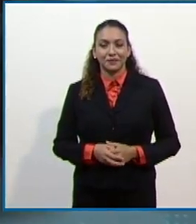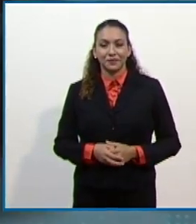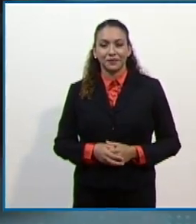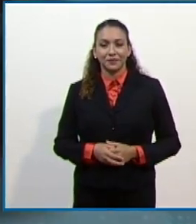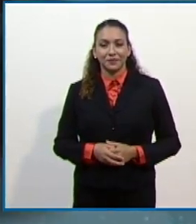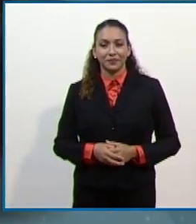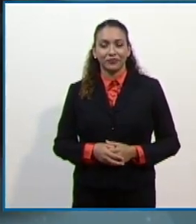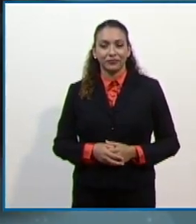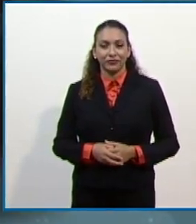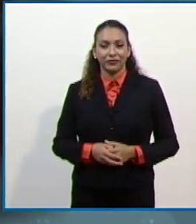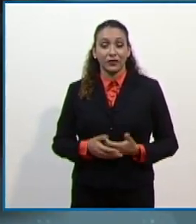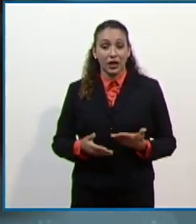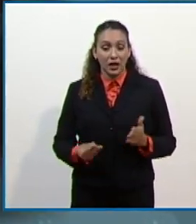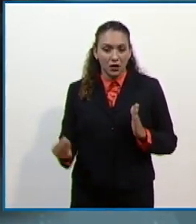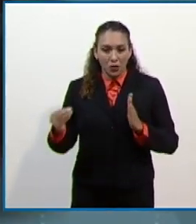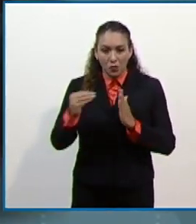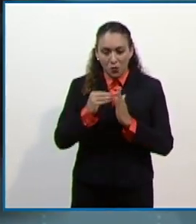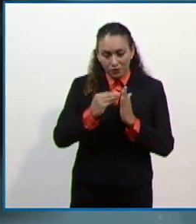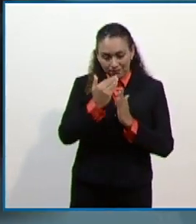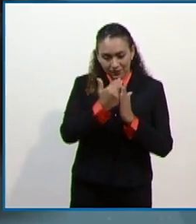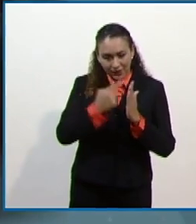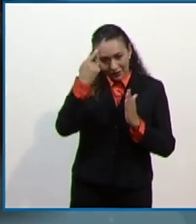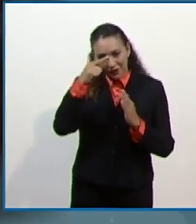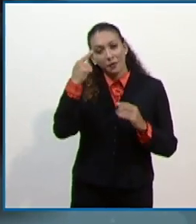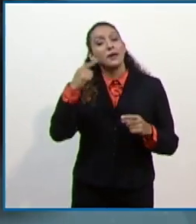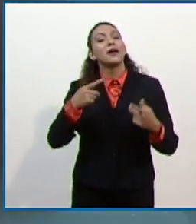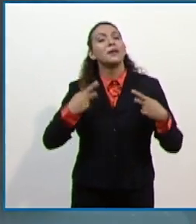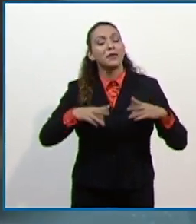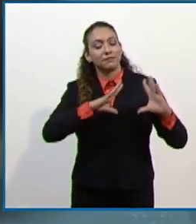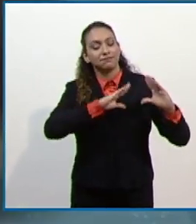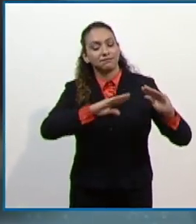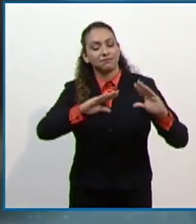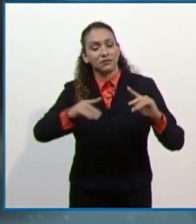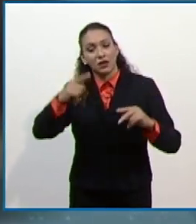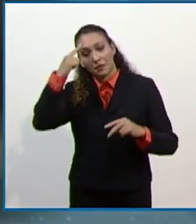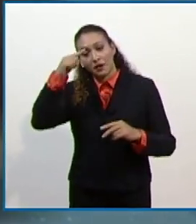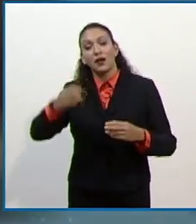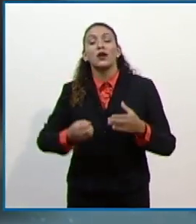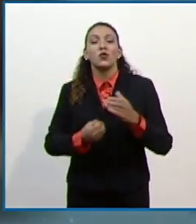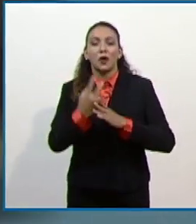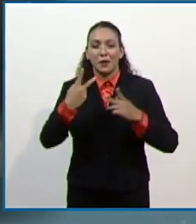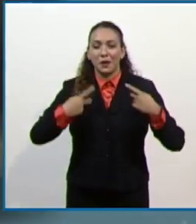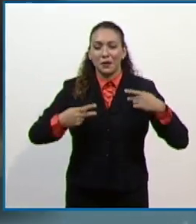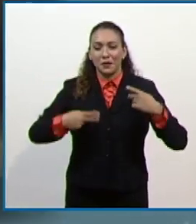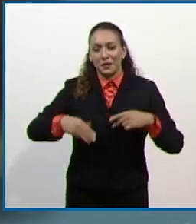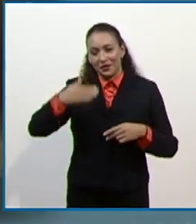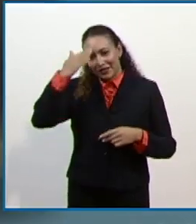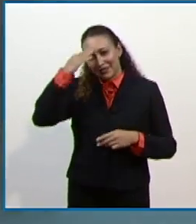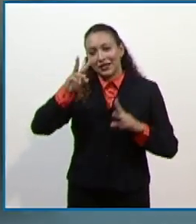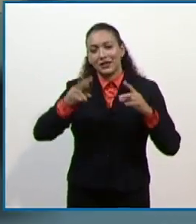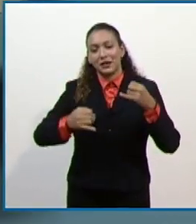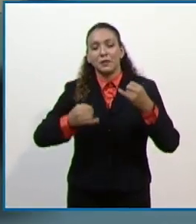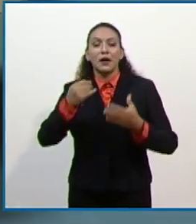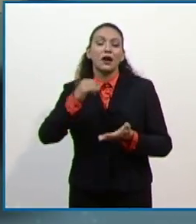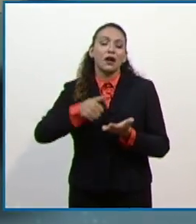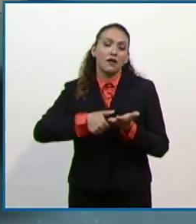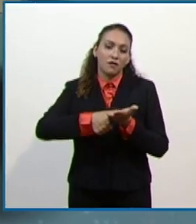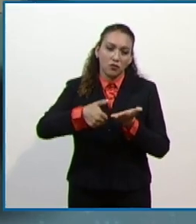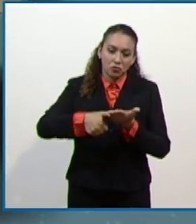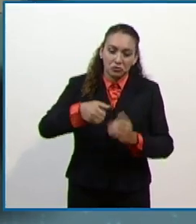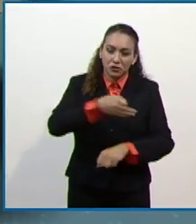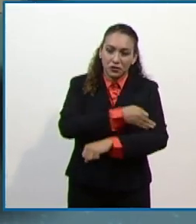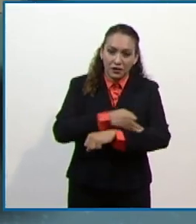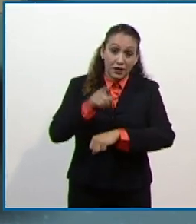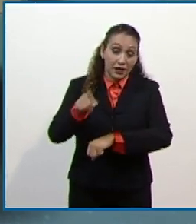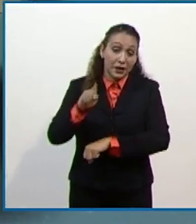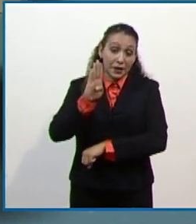Como parte de las acciones para capacitar a las y los operadores del nuevo sistema de justicia en materia civil y familiar, el Poder Judicial de